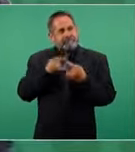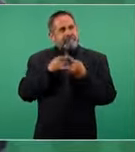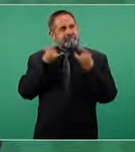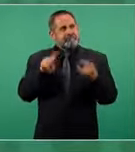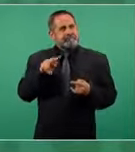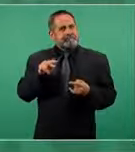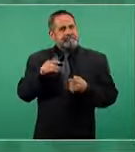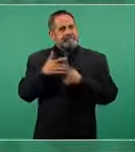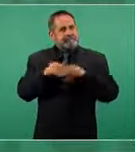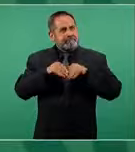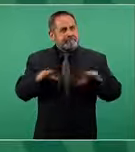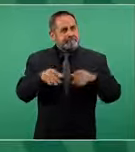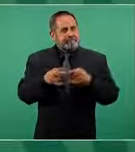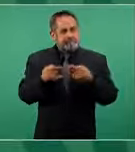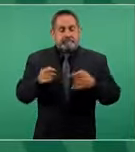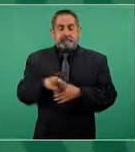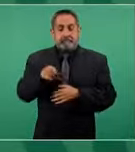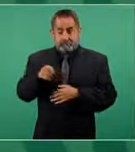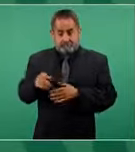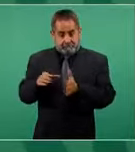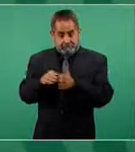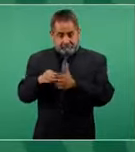Entonces, ahí está la ficha de todos.